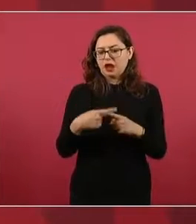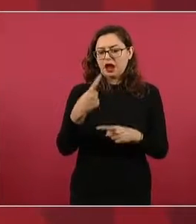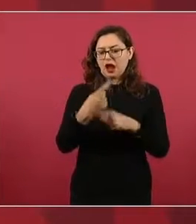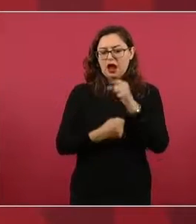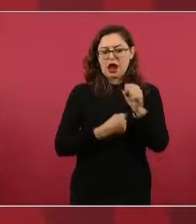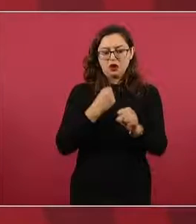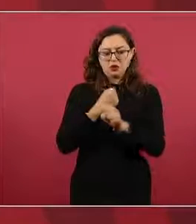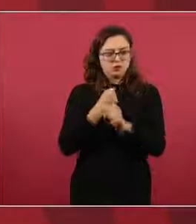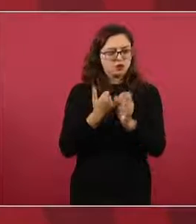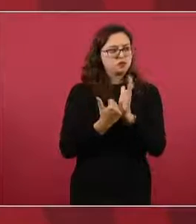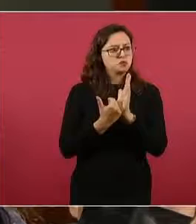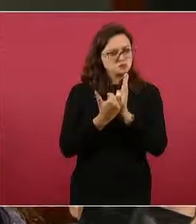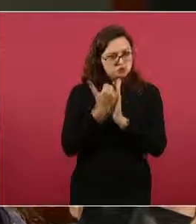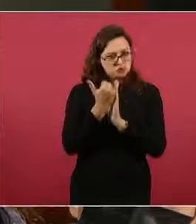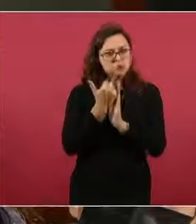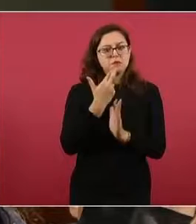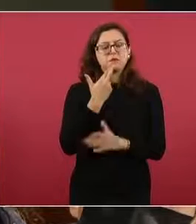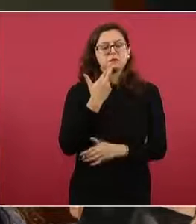y